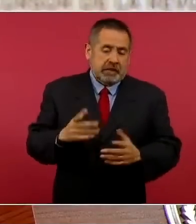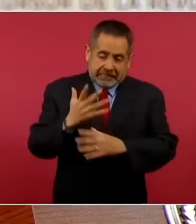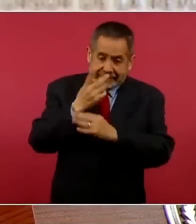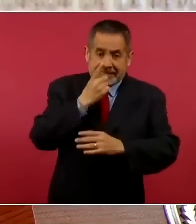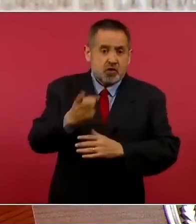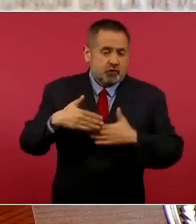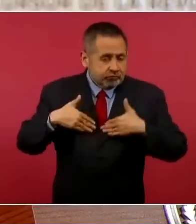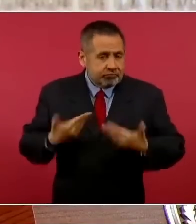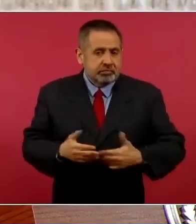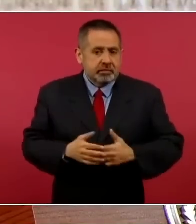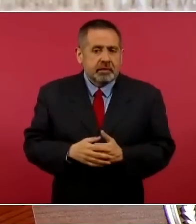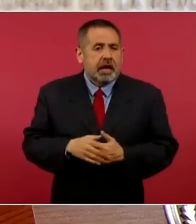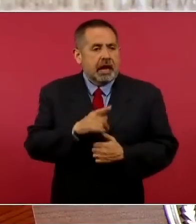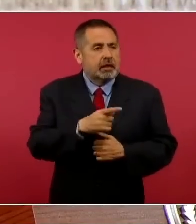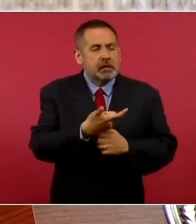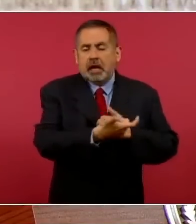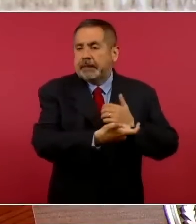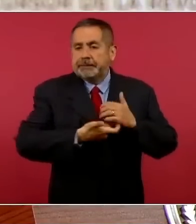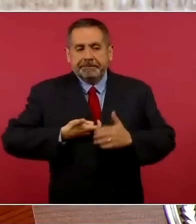Él recibió dinero